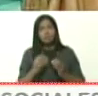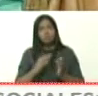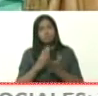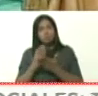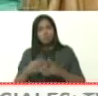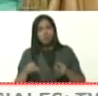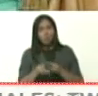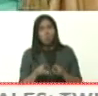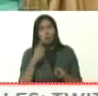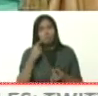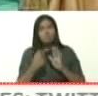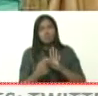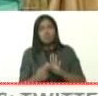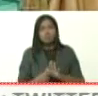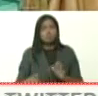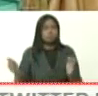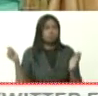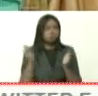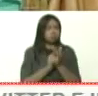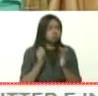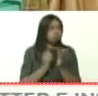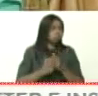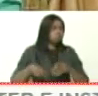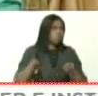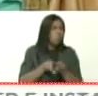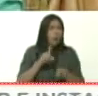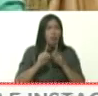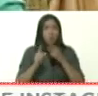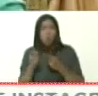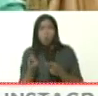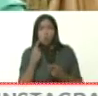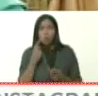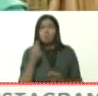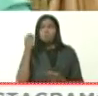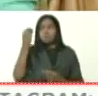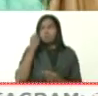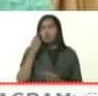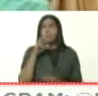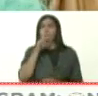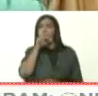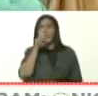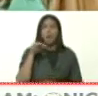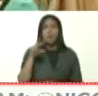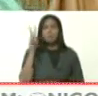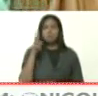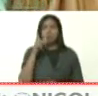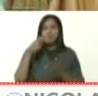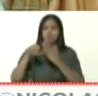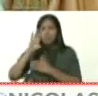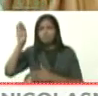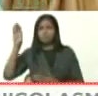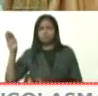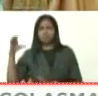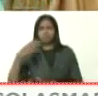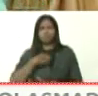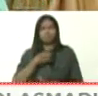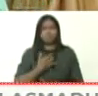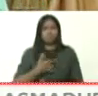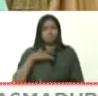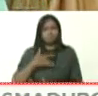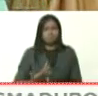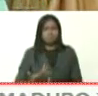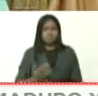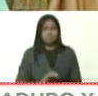tendrían que darse con una piedra en los dientes alguna gente que opina de Venezuela en otros lugares. Y